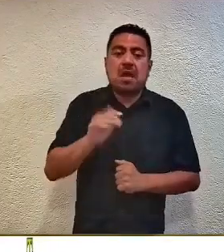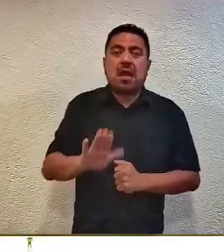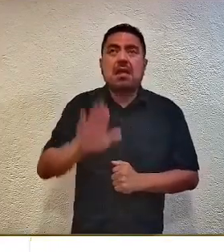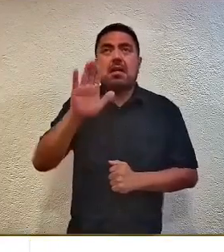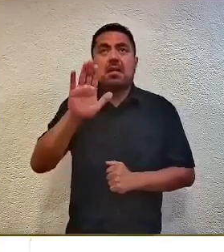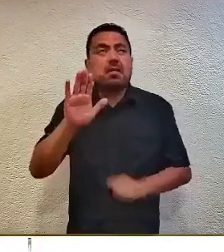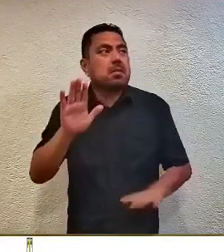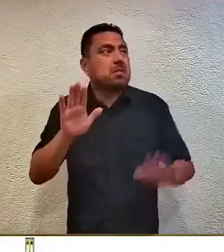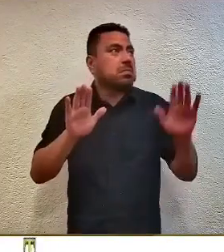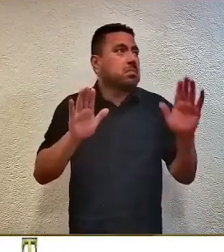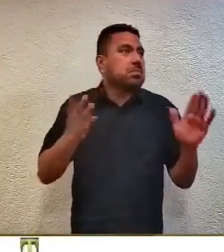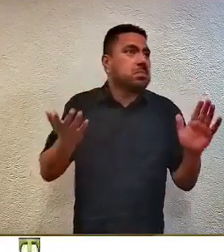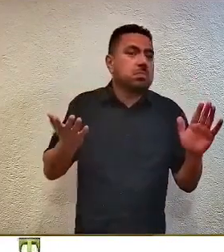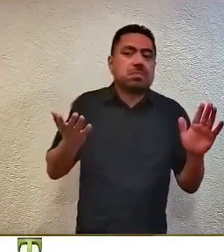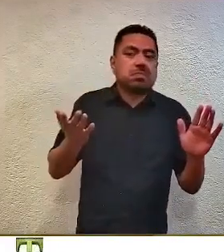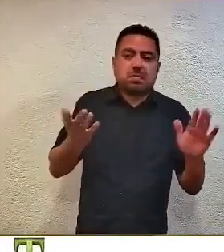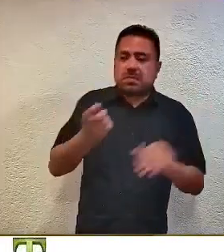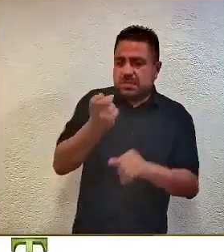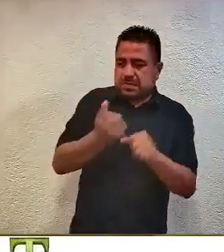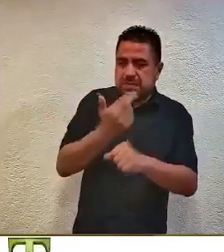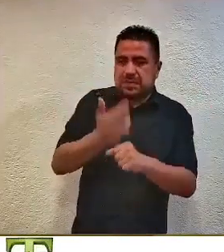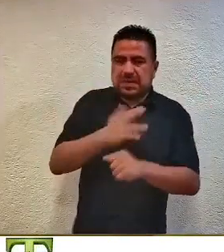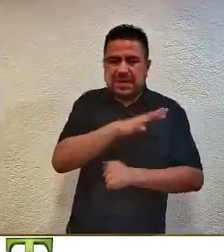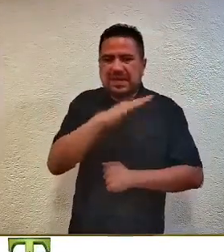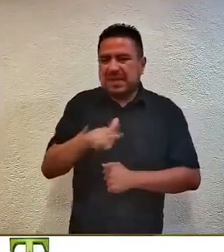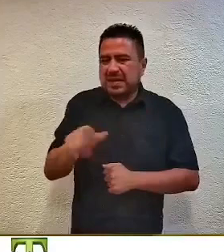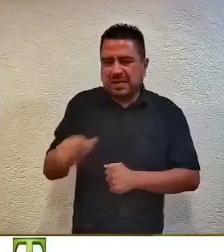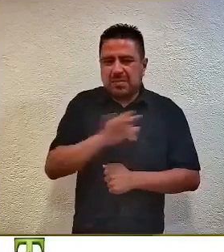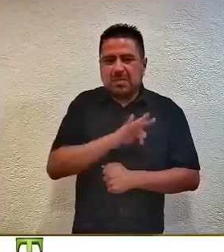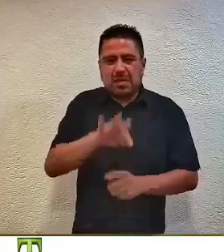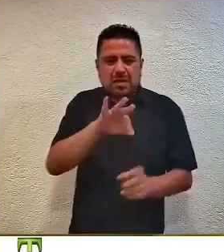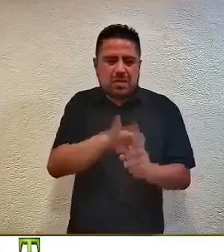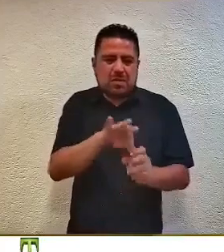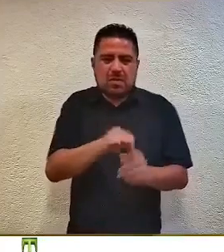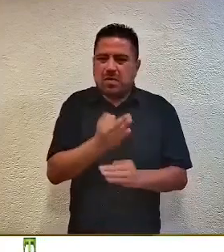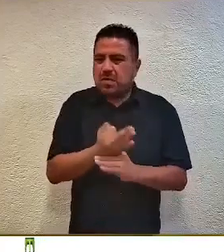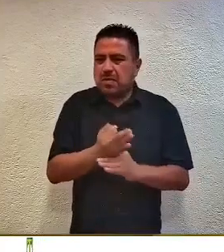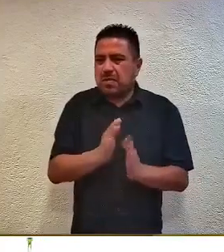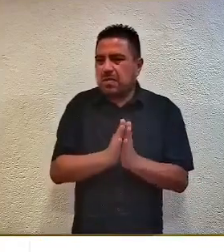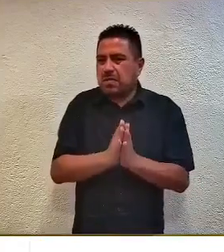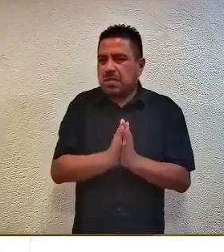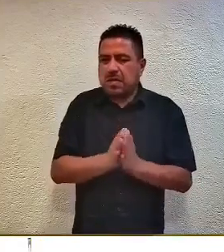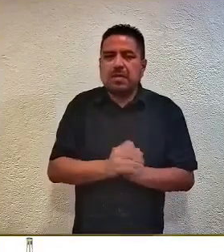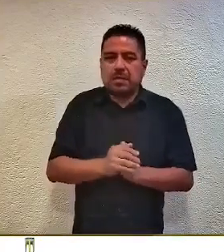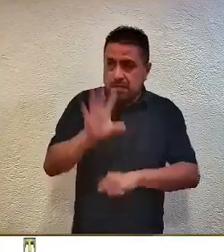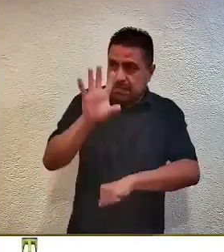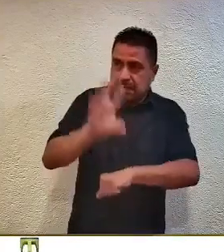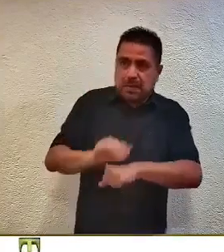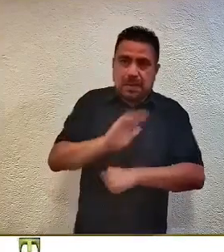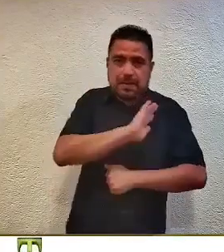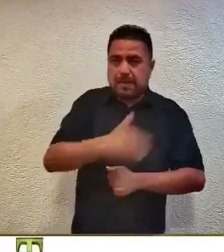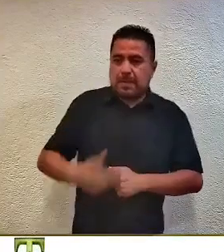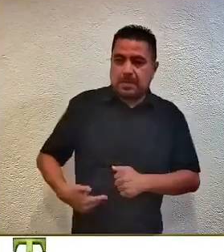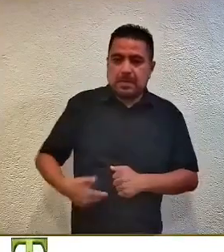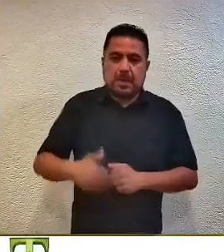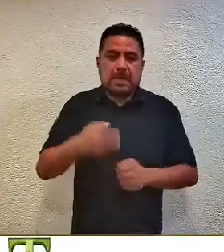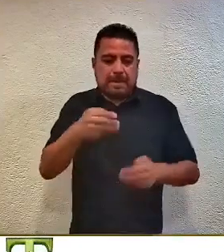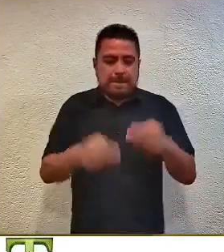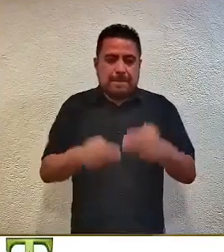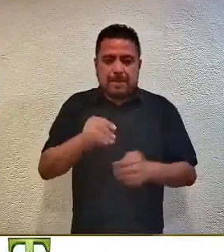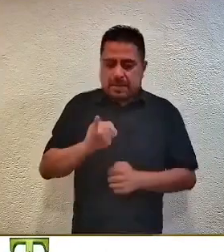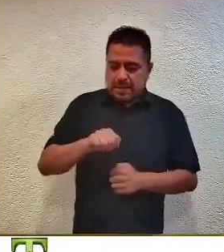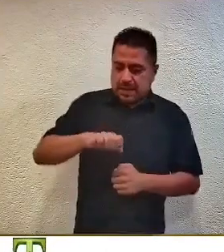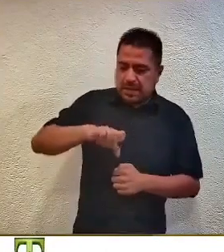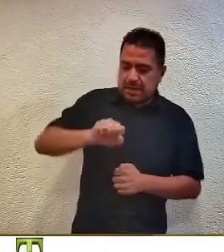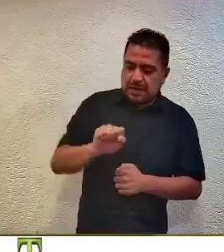comentarios al respecto, secretario general de acuerdos, tome la votación, por favor. Con su autorización, magistrada presidenta, magistrado José Inés